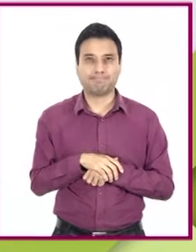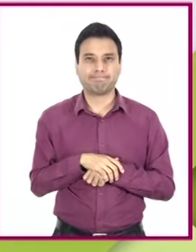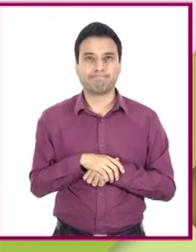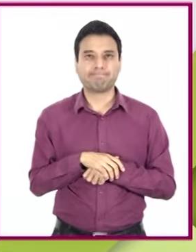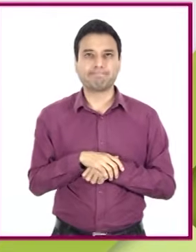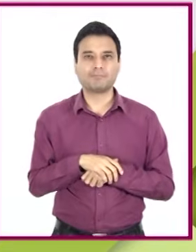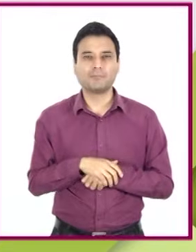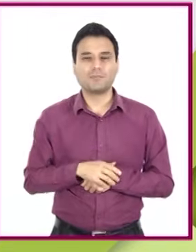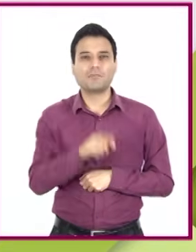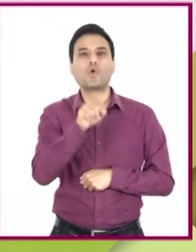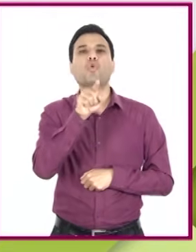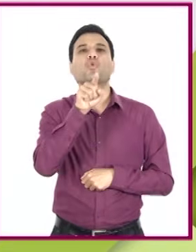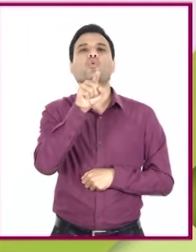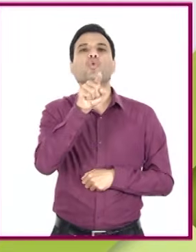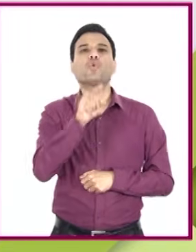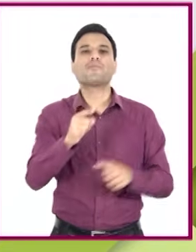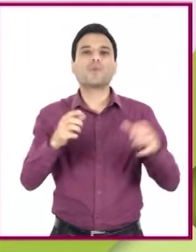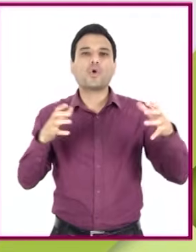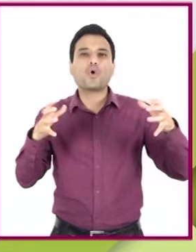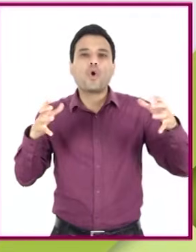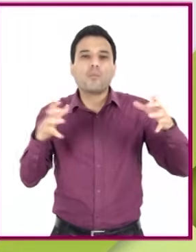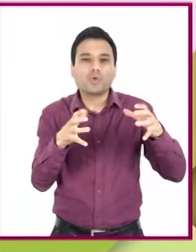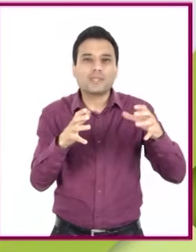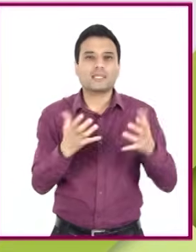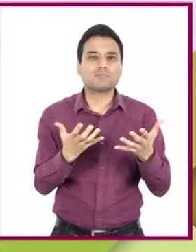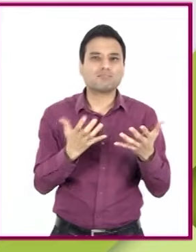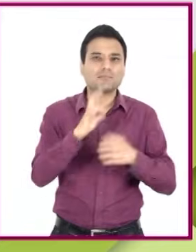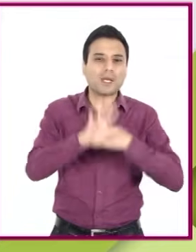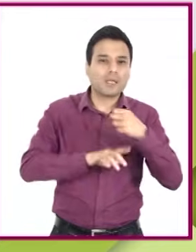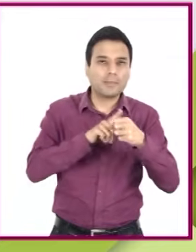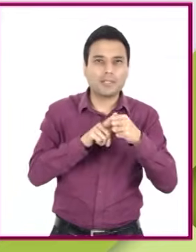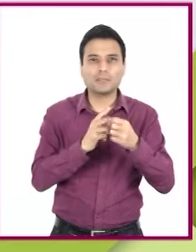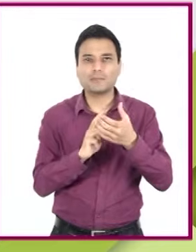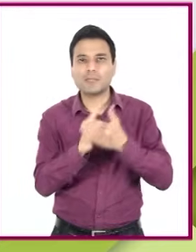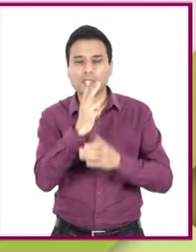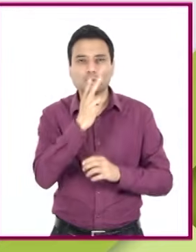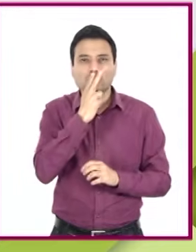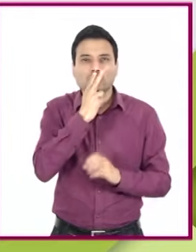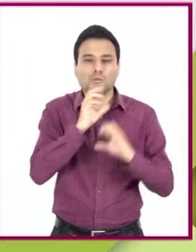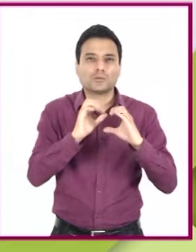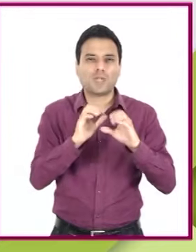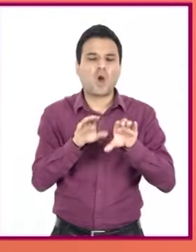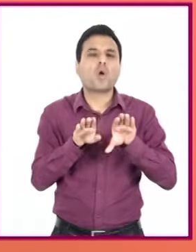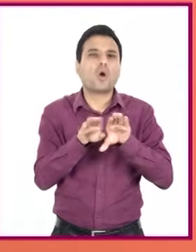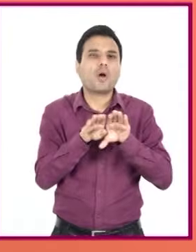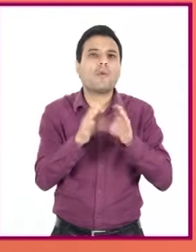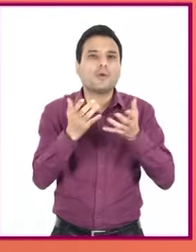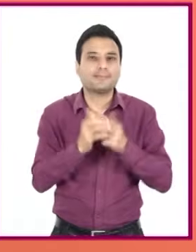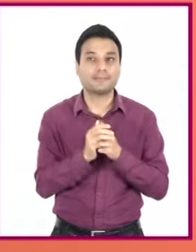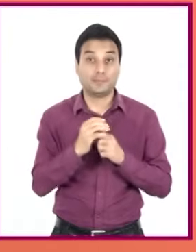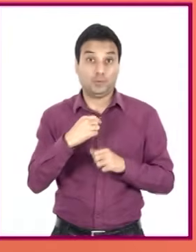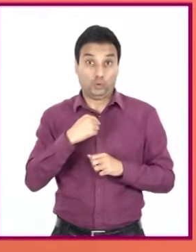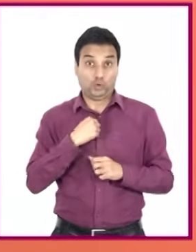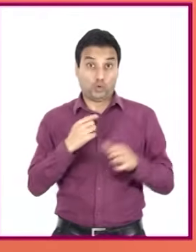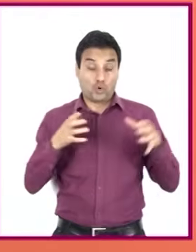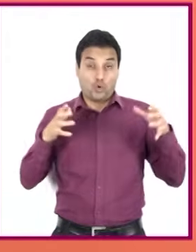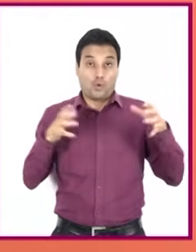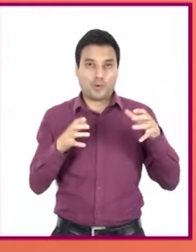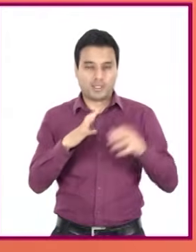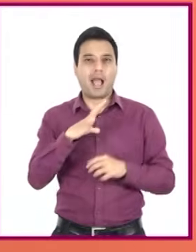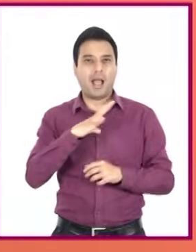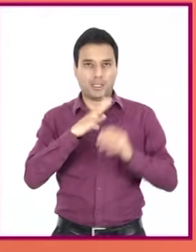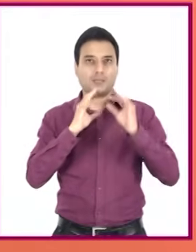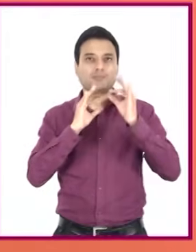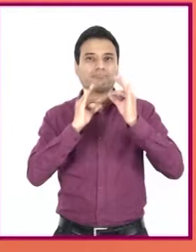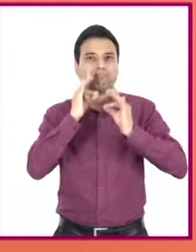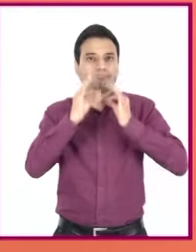en la región donde viven para conservar la biodiversidad. En mi comunidad se estaba realizando una campaña para